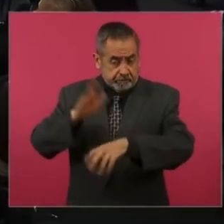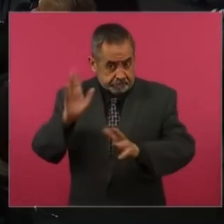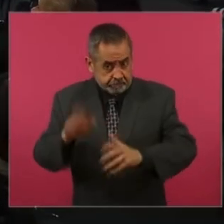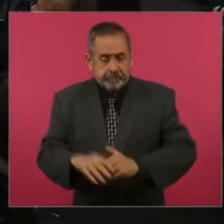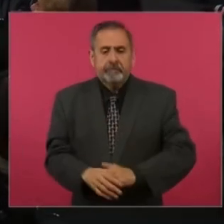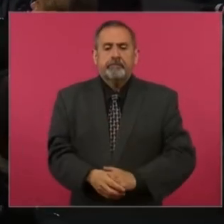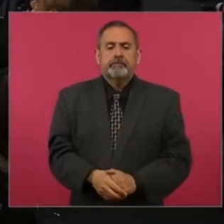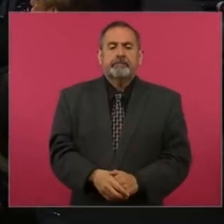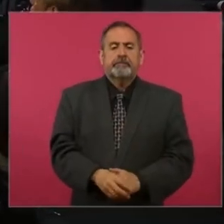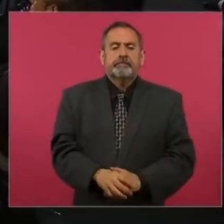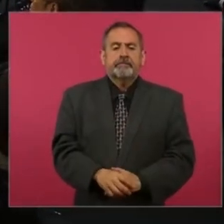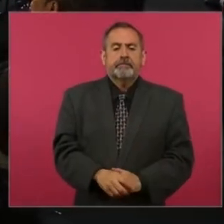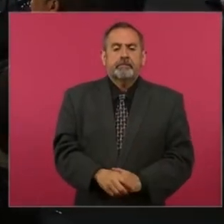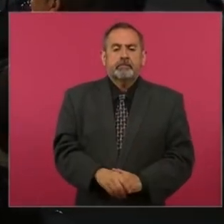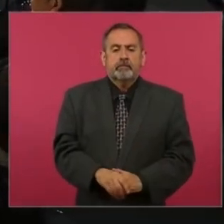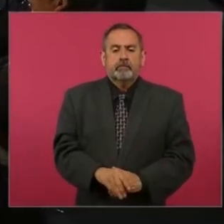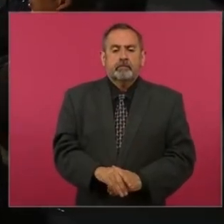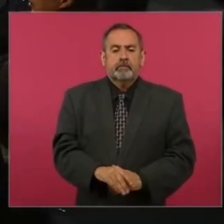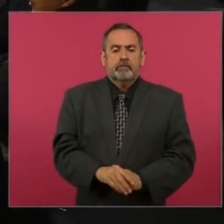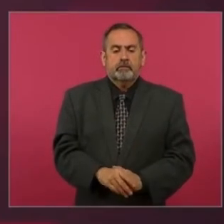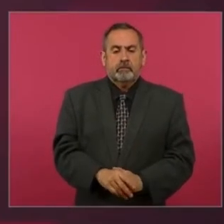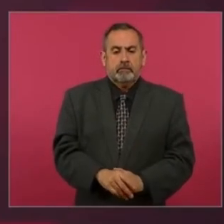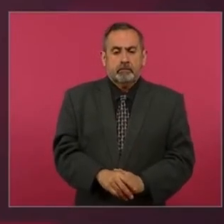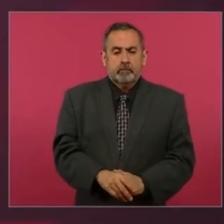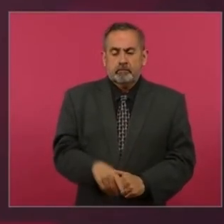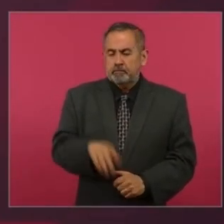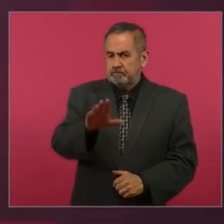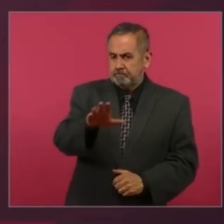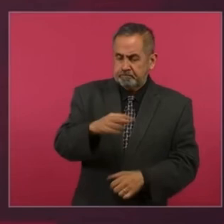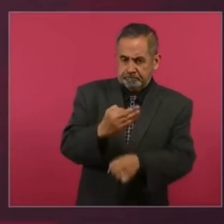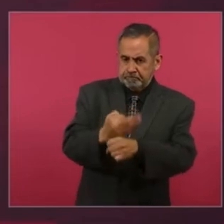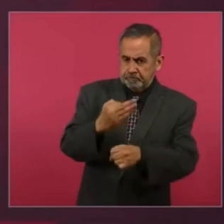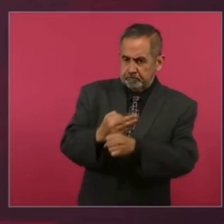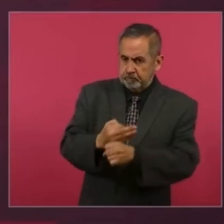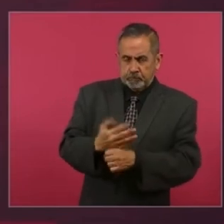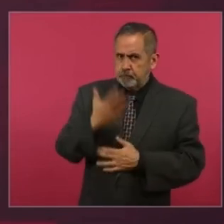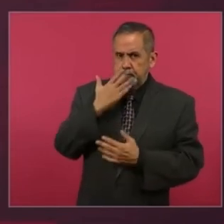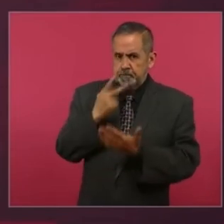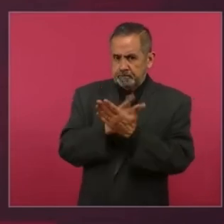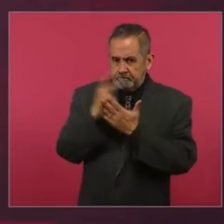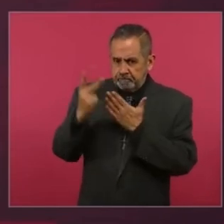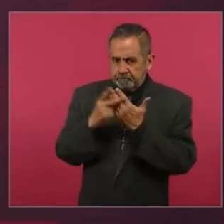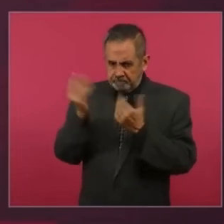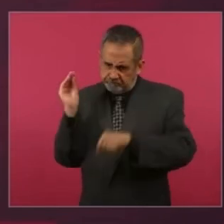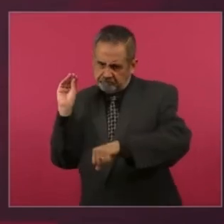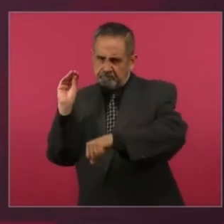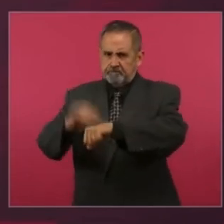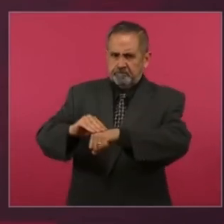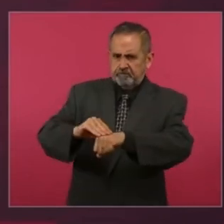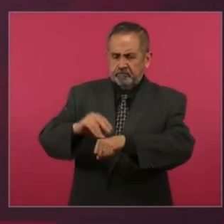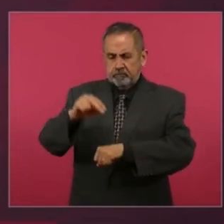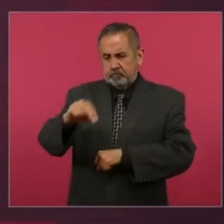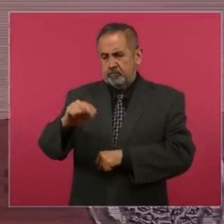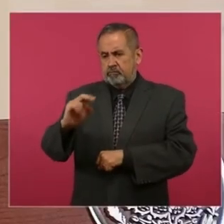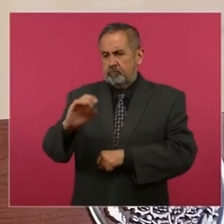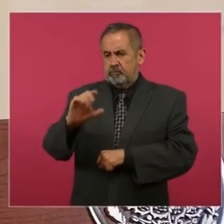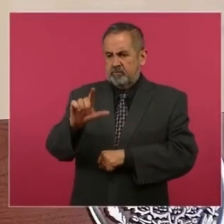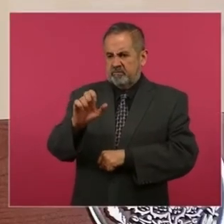Bueno, no tenemos planes para crear centrales